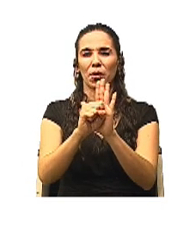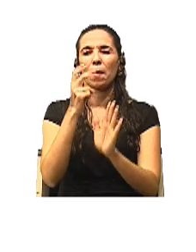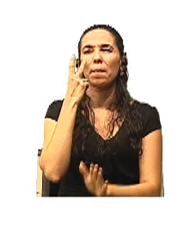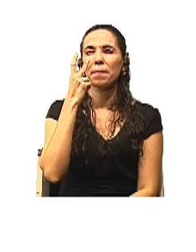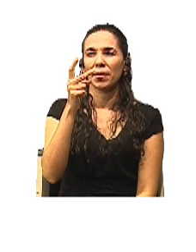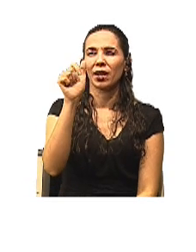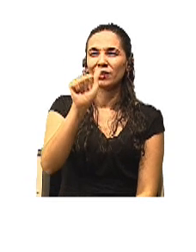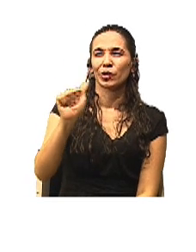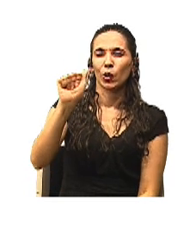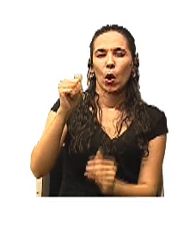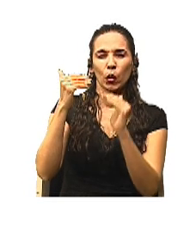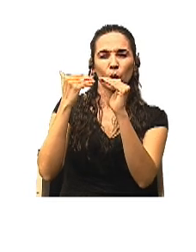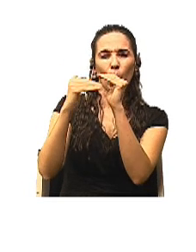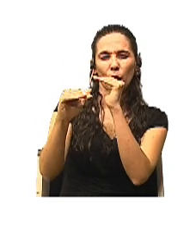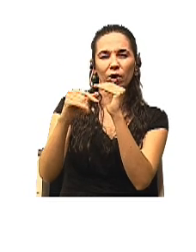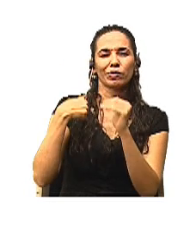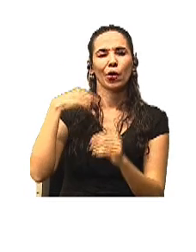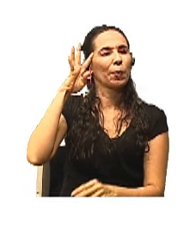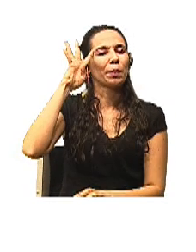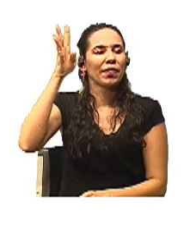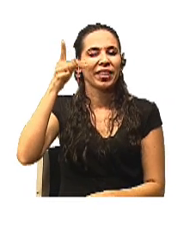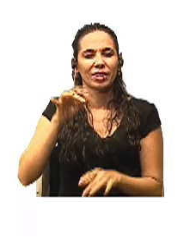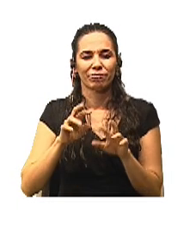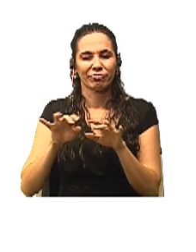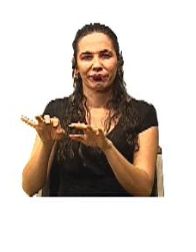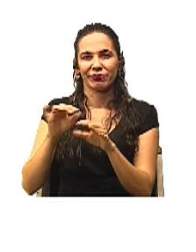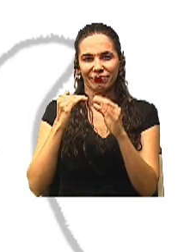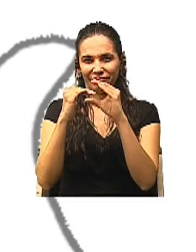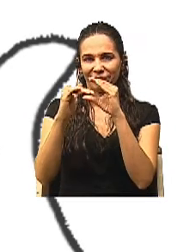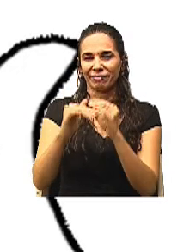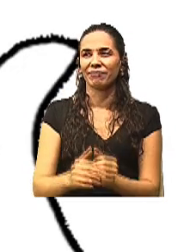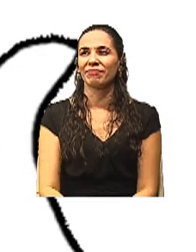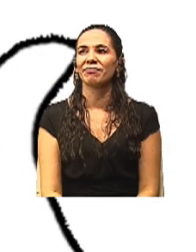de correo que les acabo de inventar.